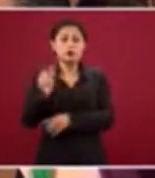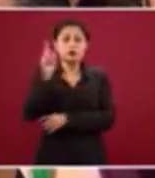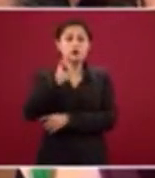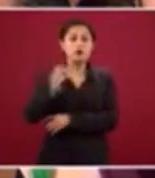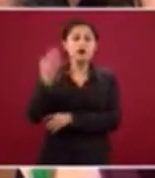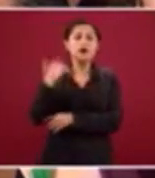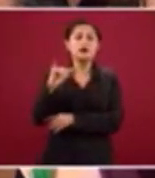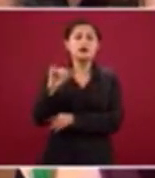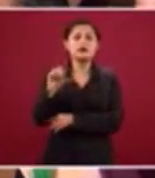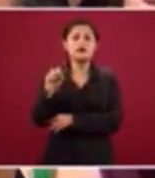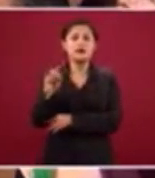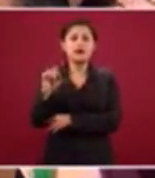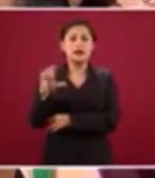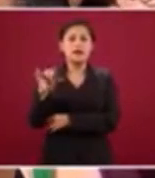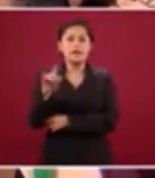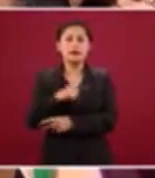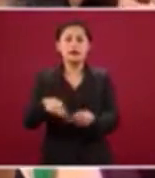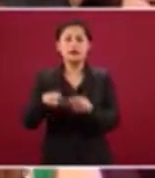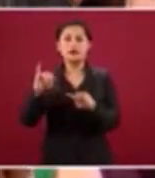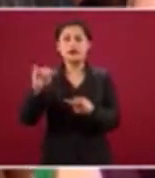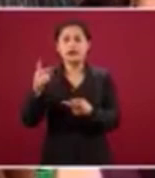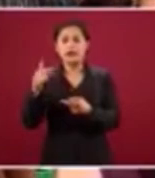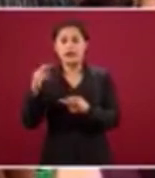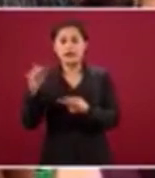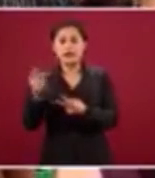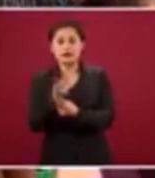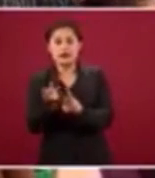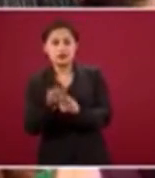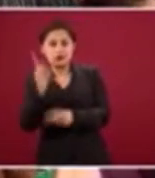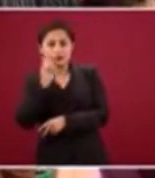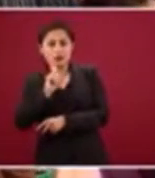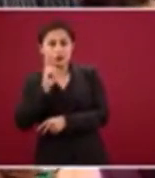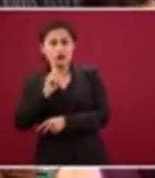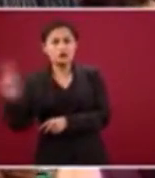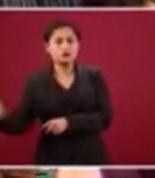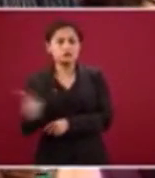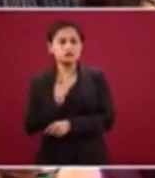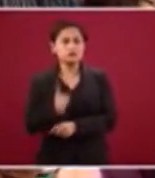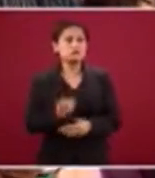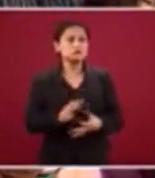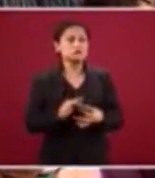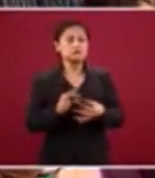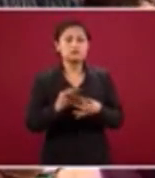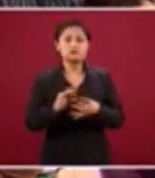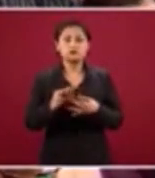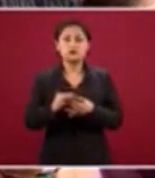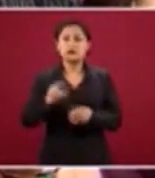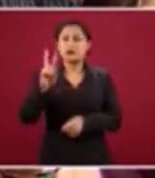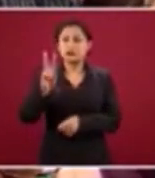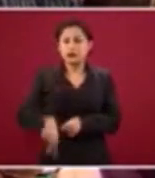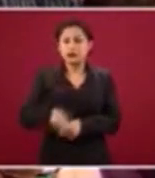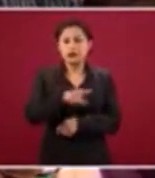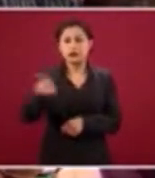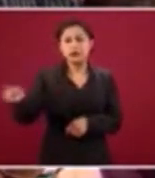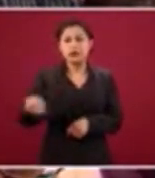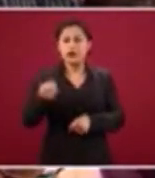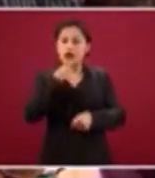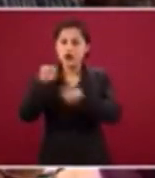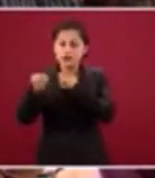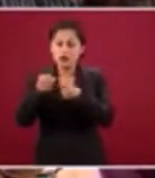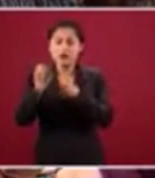Cabanillas y el de Ingrid, por la magnitud y la falta de responsabilidad también de las redes sociales y de los medios de